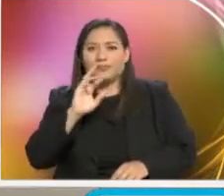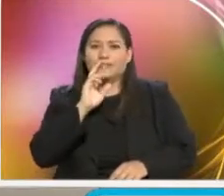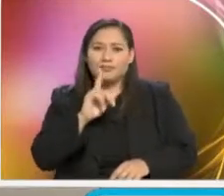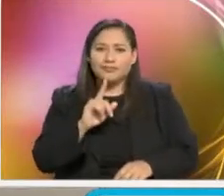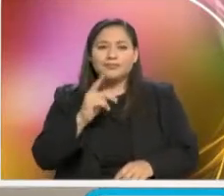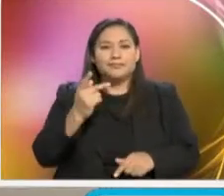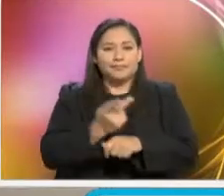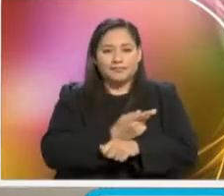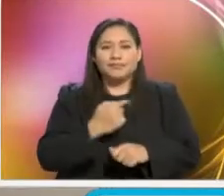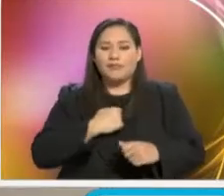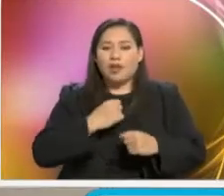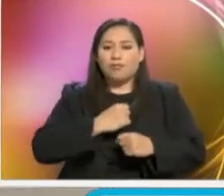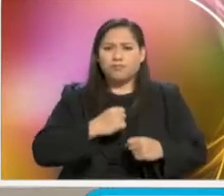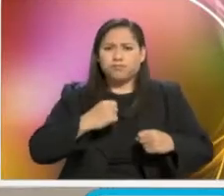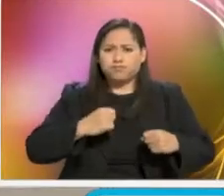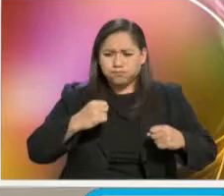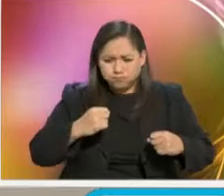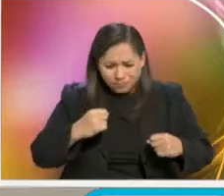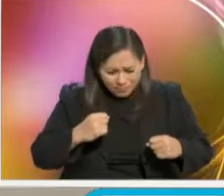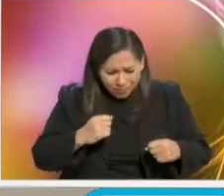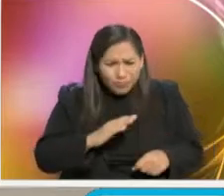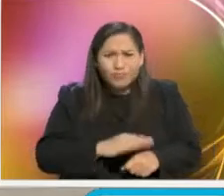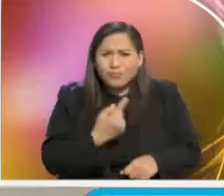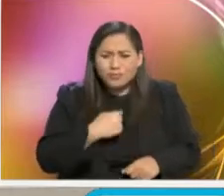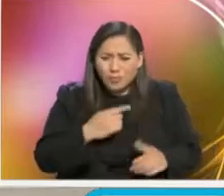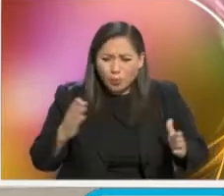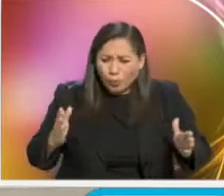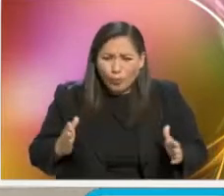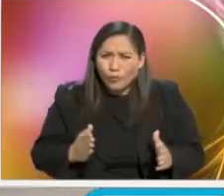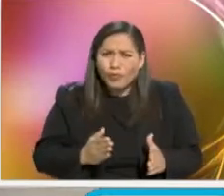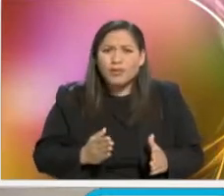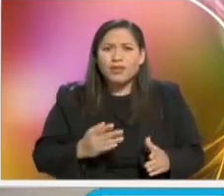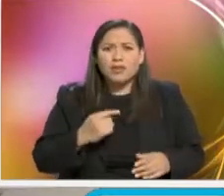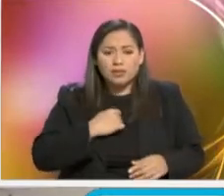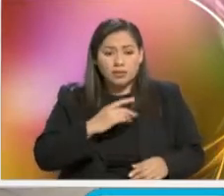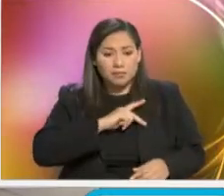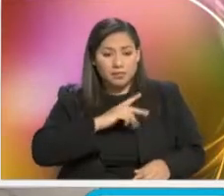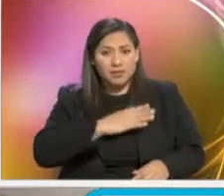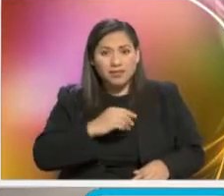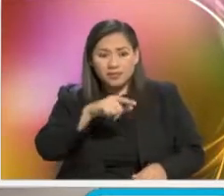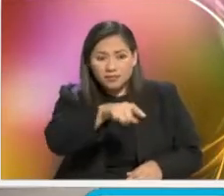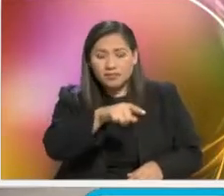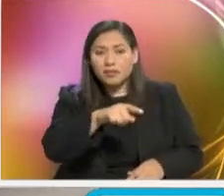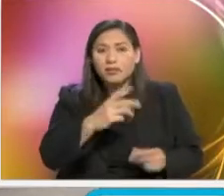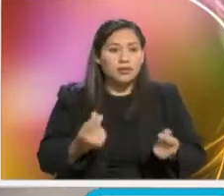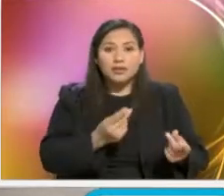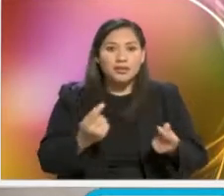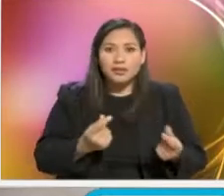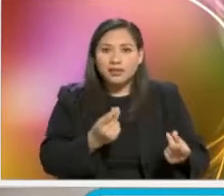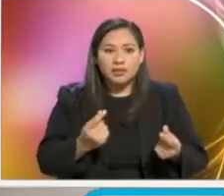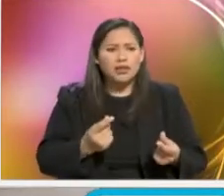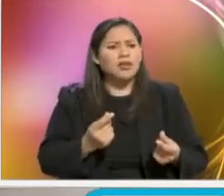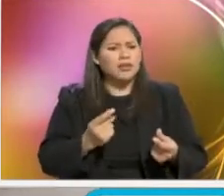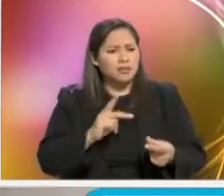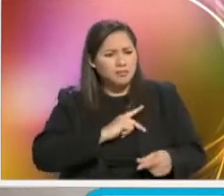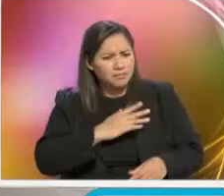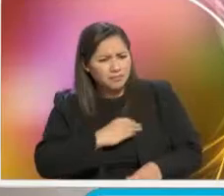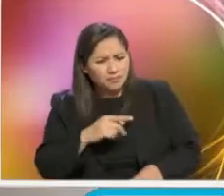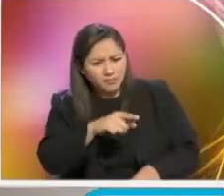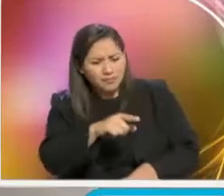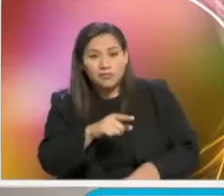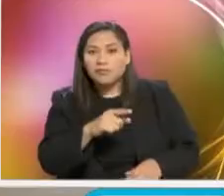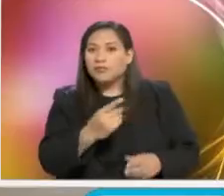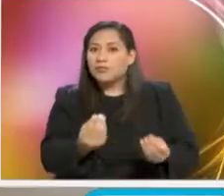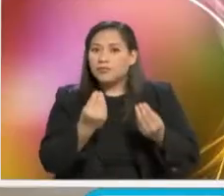que empezamos a engordar y nos preguntamos, ¿por qué no bajamos de peso? ¿O por qué nuestros hijos padecen de hiperactividad? ¿O por qué